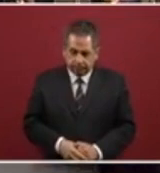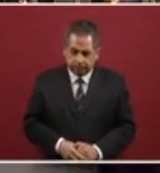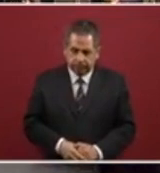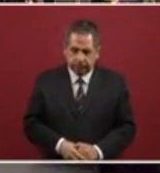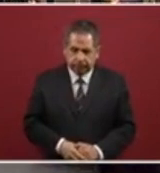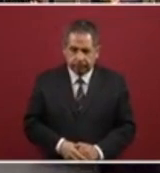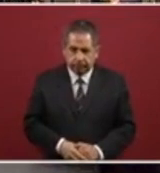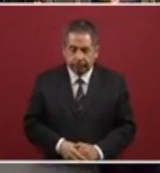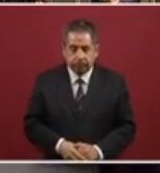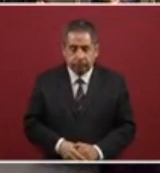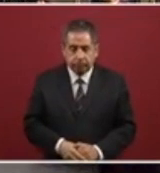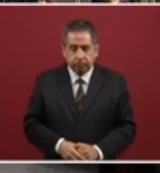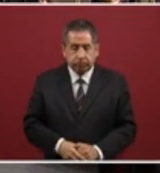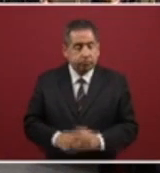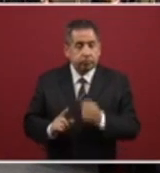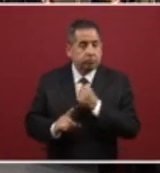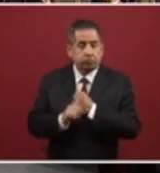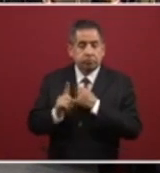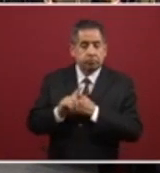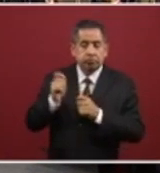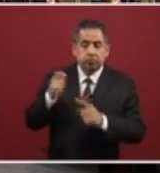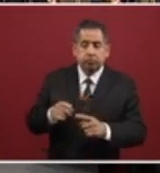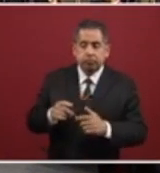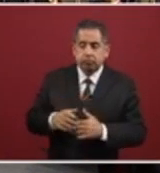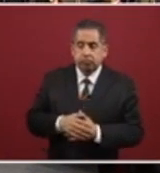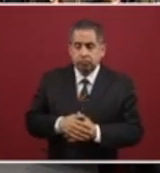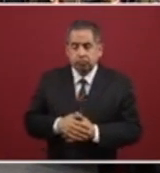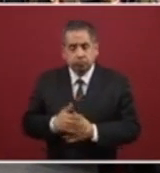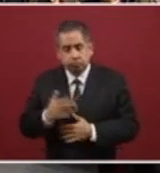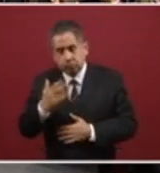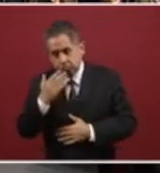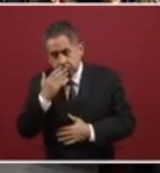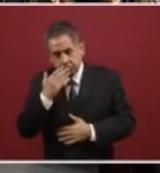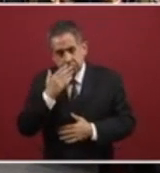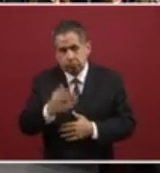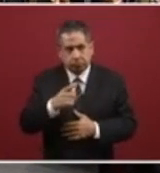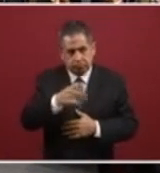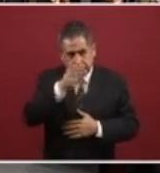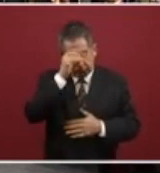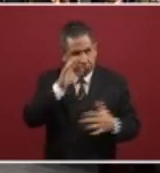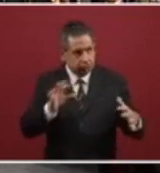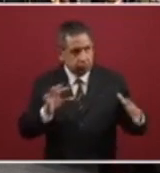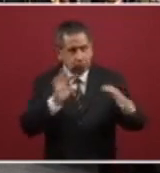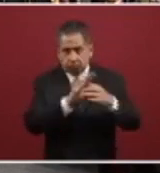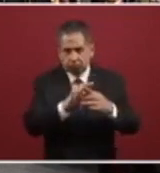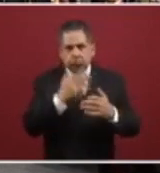Aquí el problema es que estamos como… Celebro que haya logrado el acuerdo,